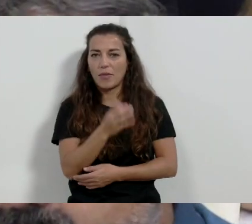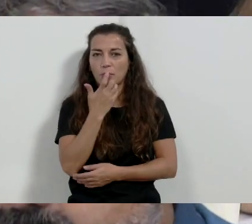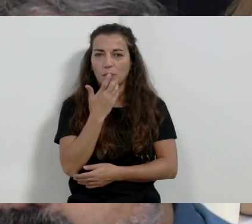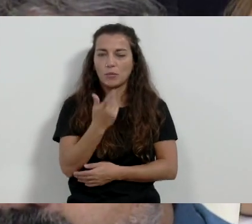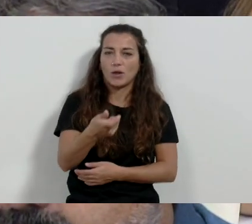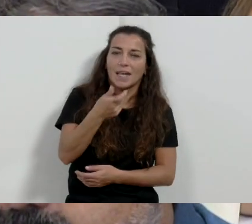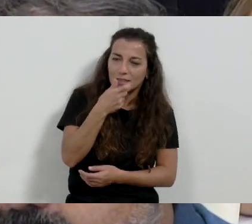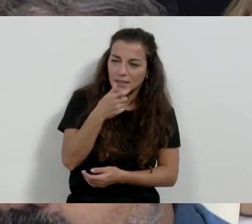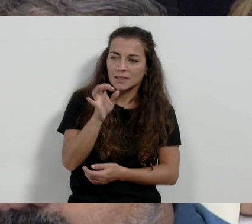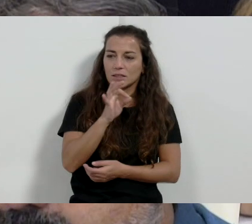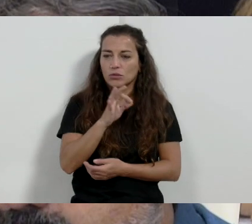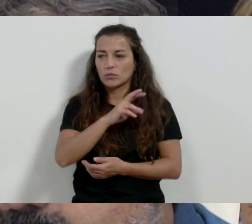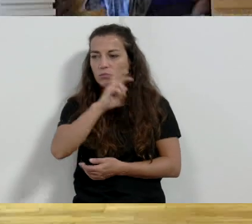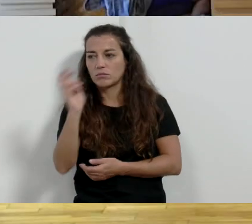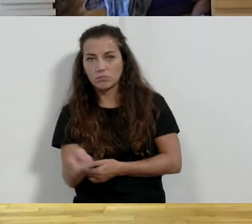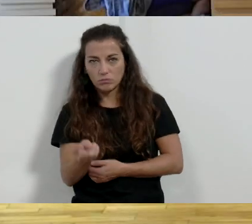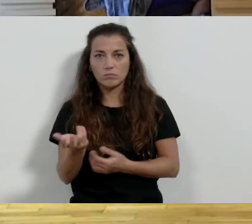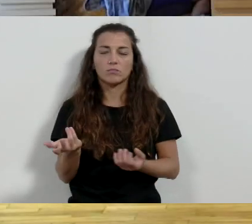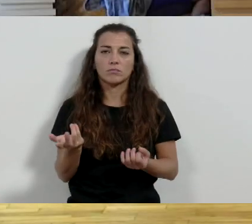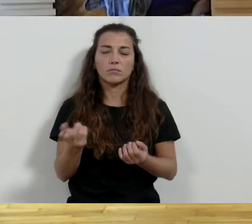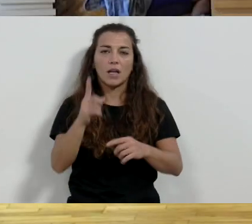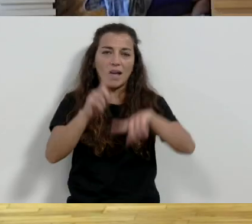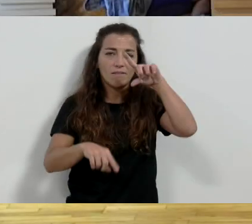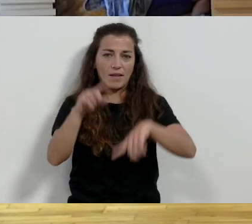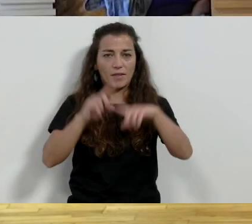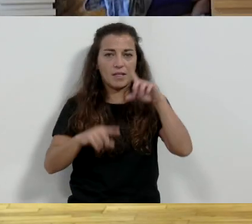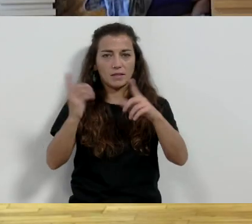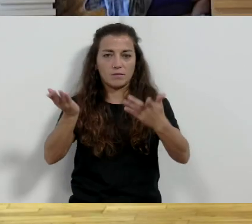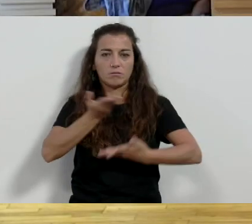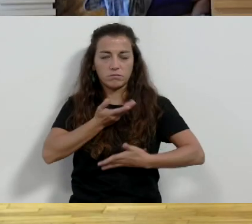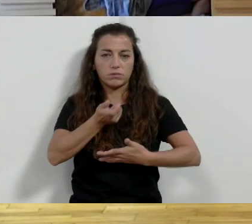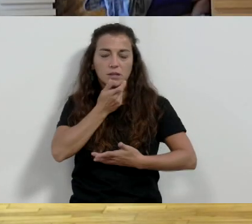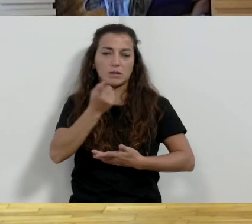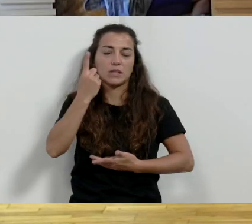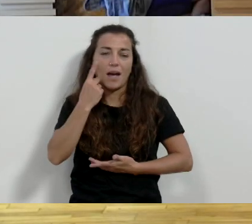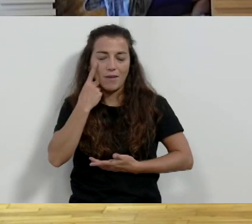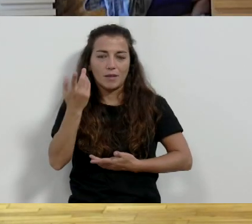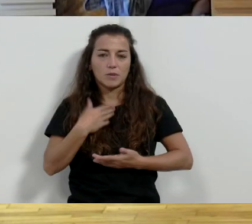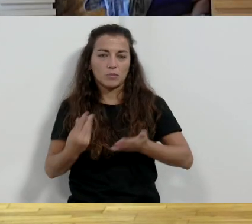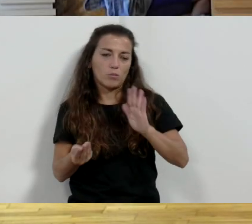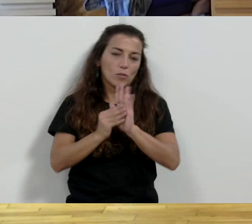galletas o ¿no?, que a veces nos obsequian, si eso debería entrar. Bueno, eso habrá que